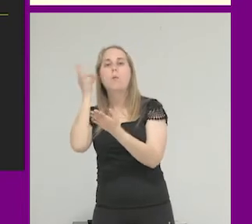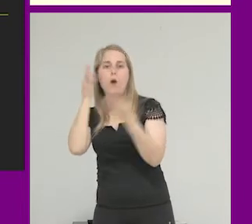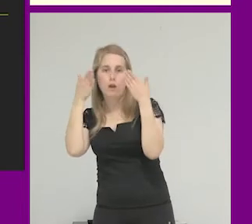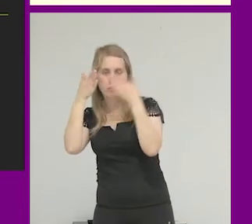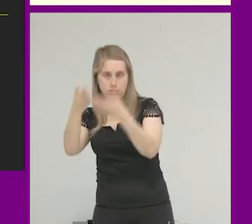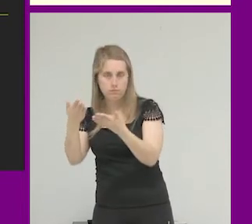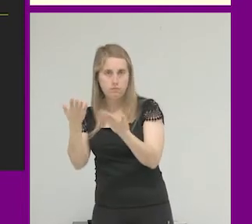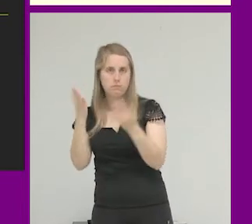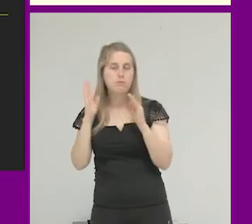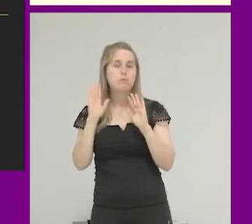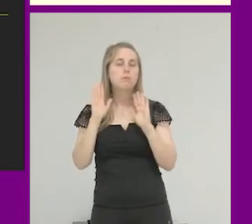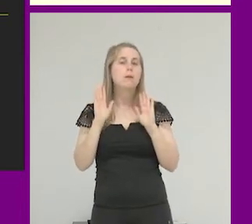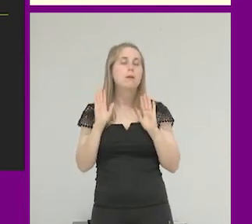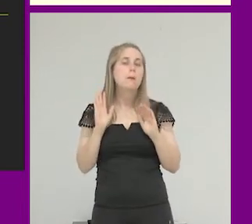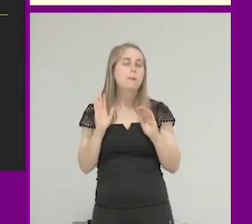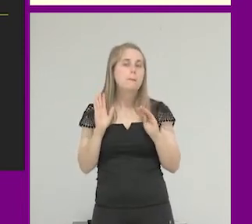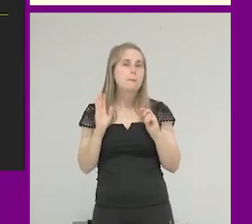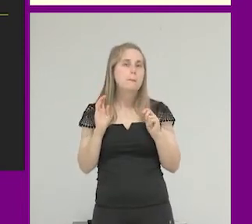inguruan. Baina